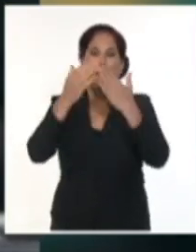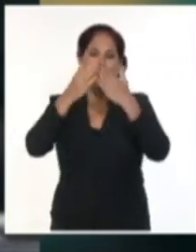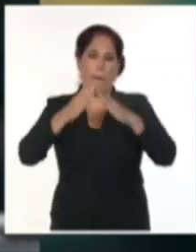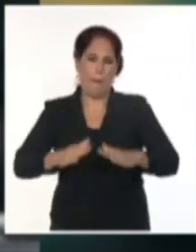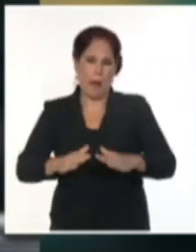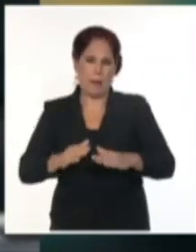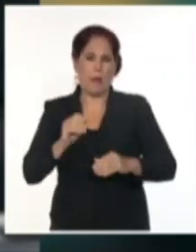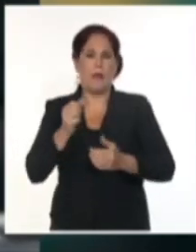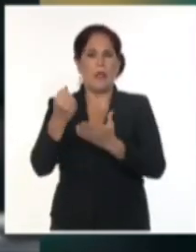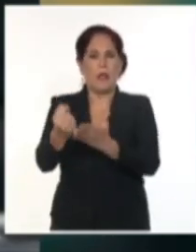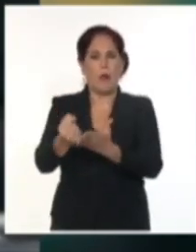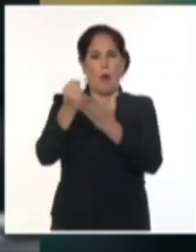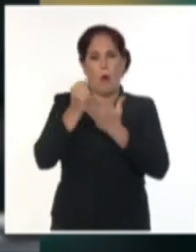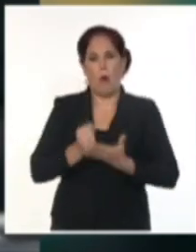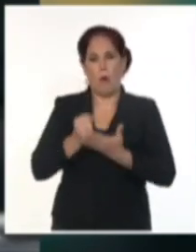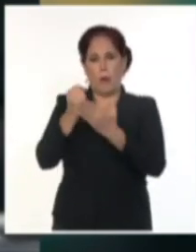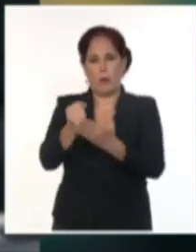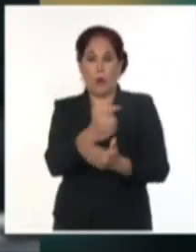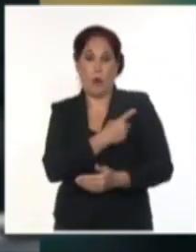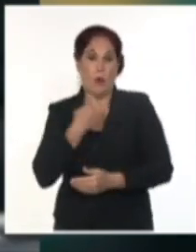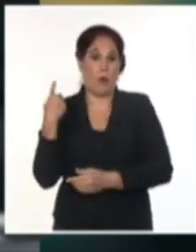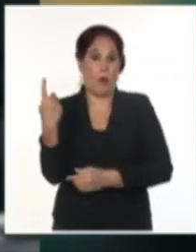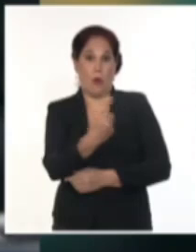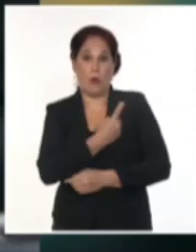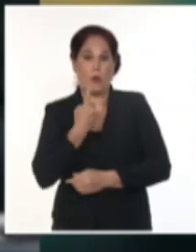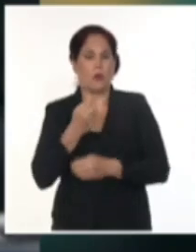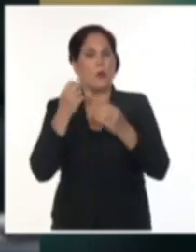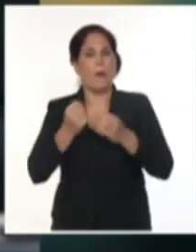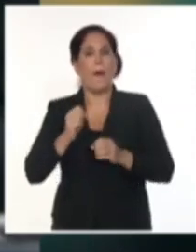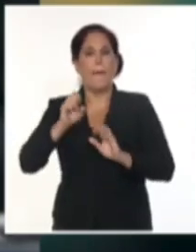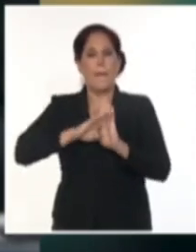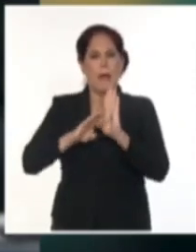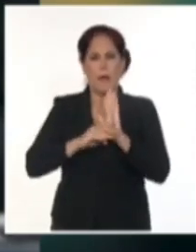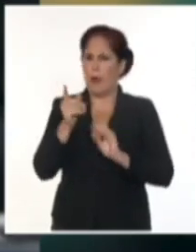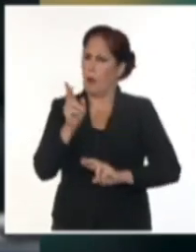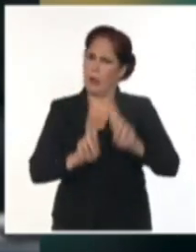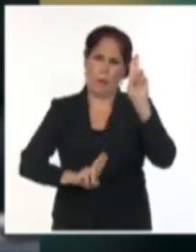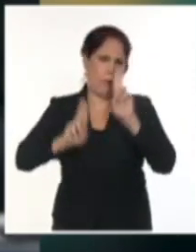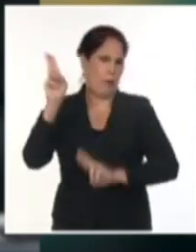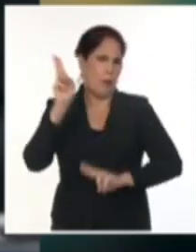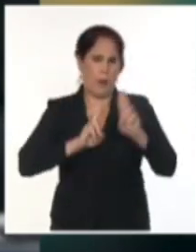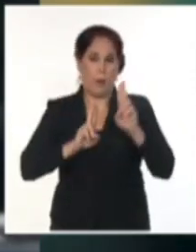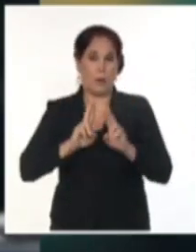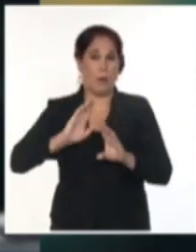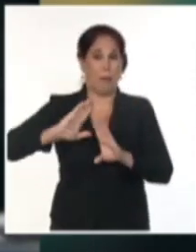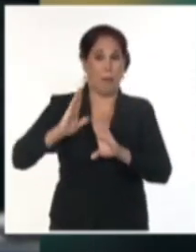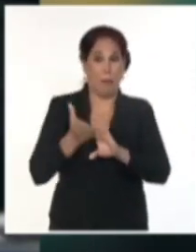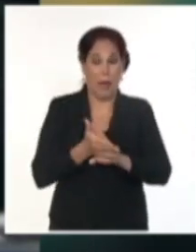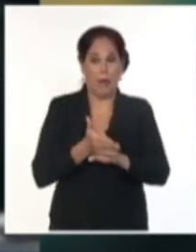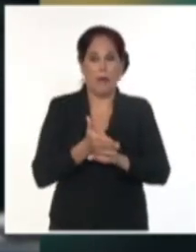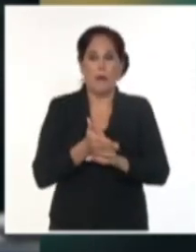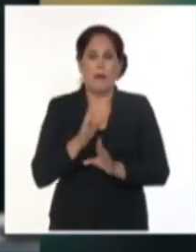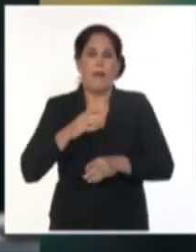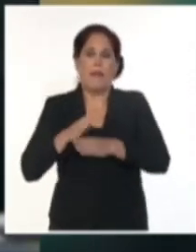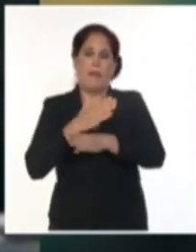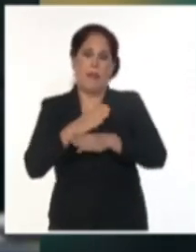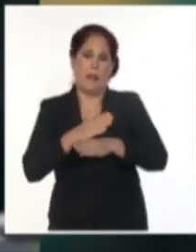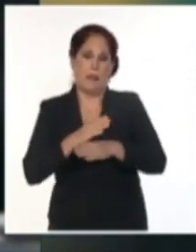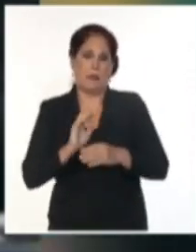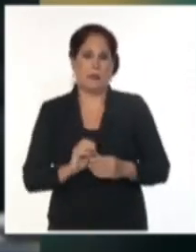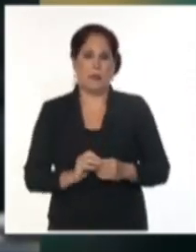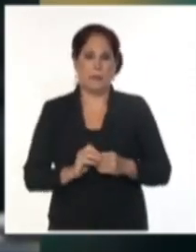y cooperación. Somos contra medidas coercitivas unilaterais que penalizan poblaciones de países de la región.